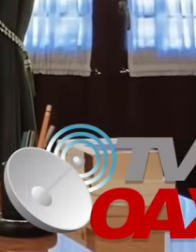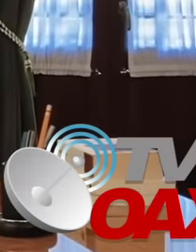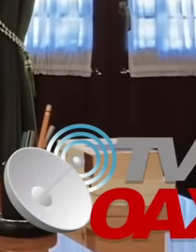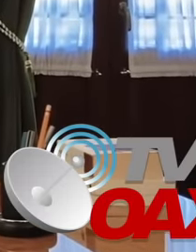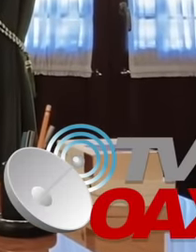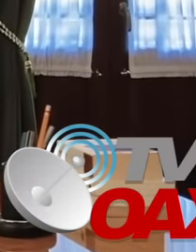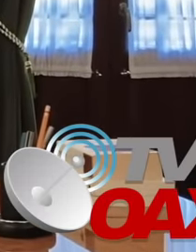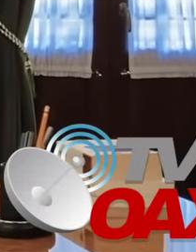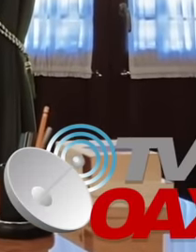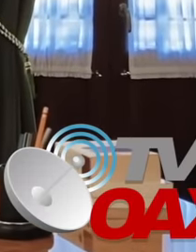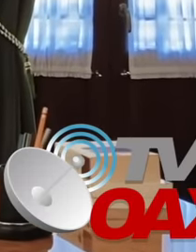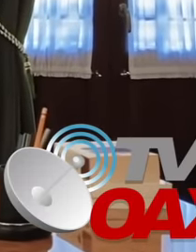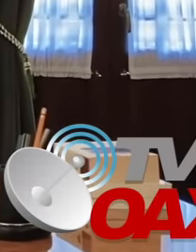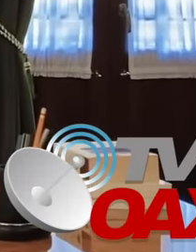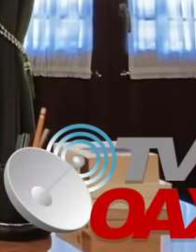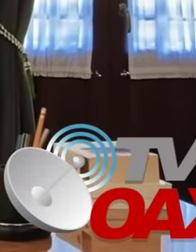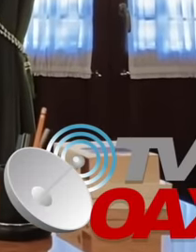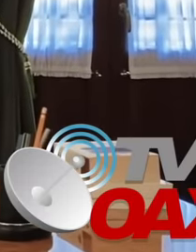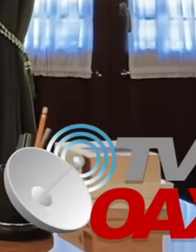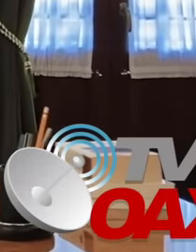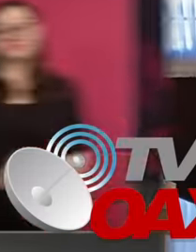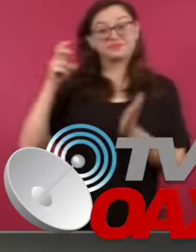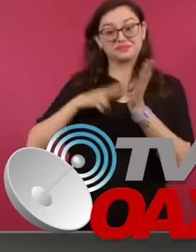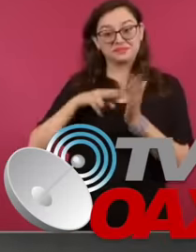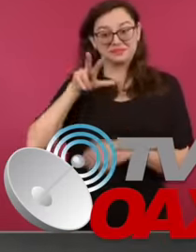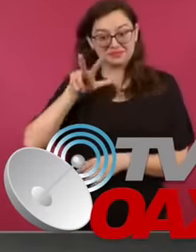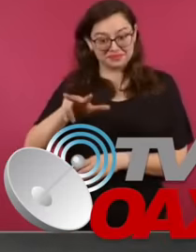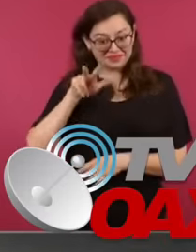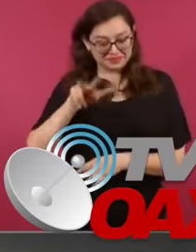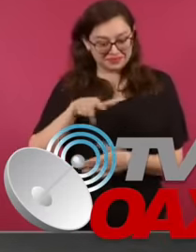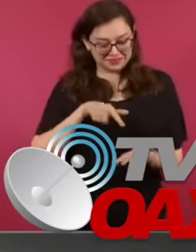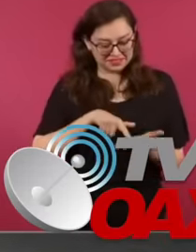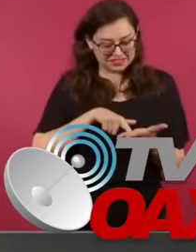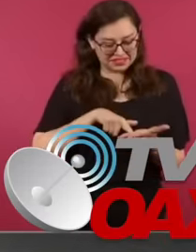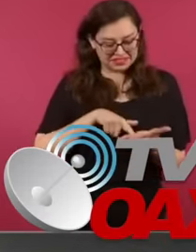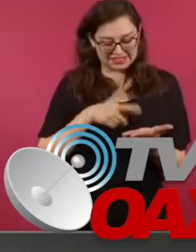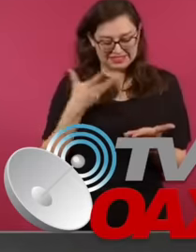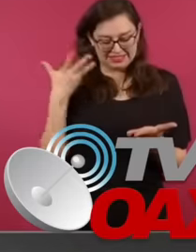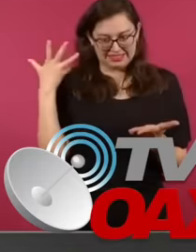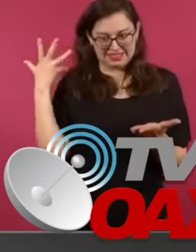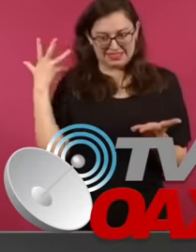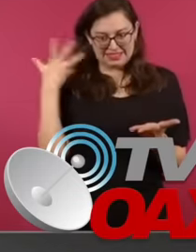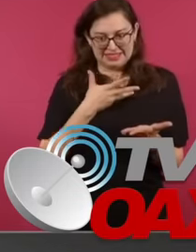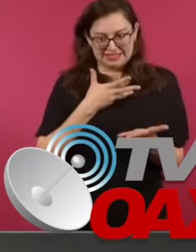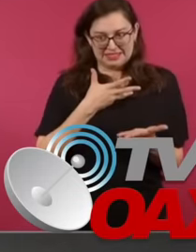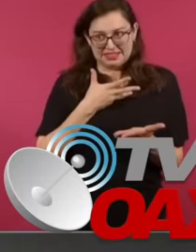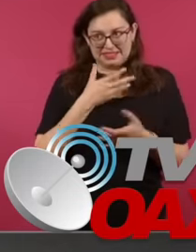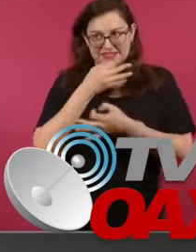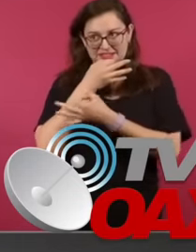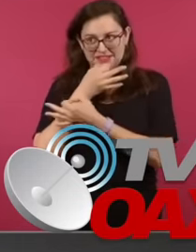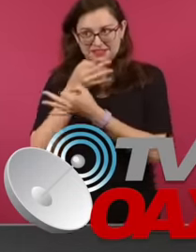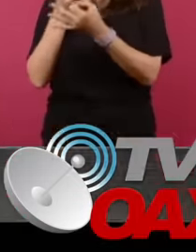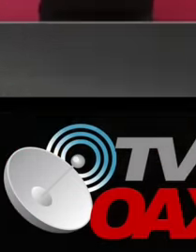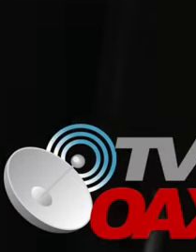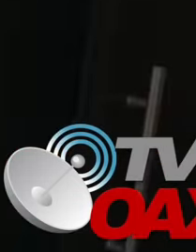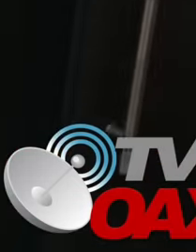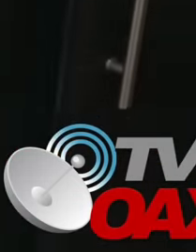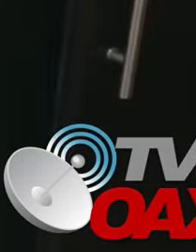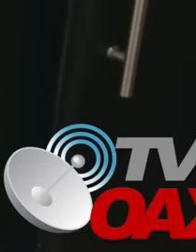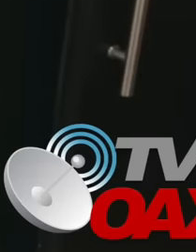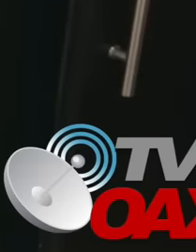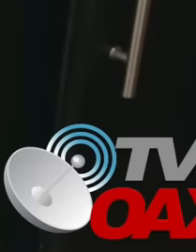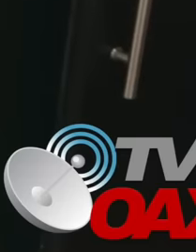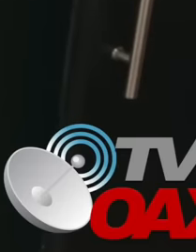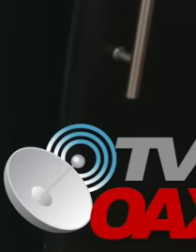la conferencia de prensa anunció el protocolo que se llevará a cabo para dar a conocer a la nueva presidenta